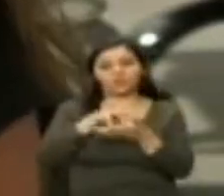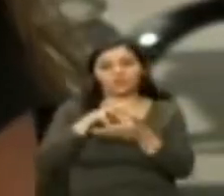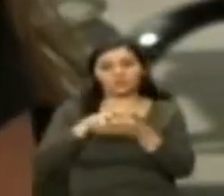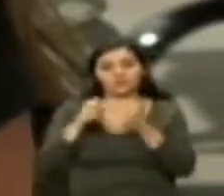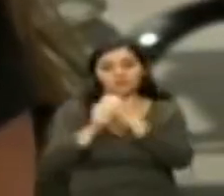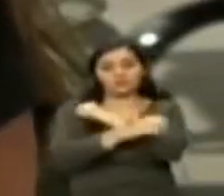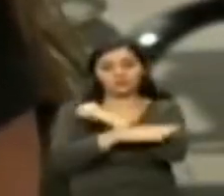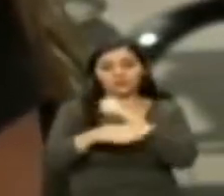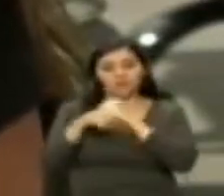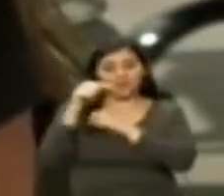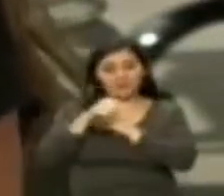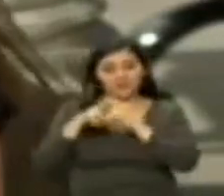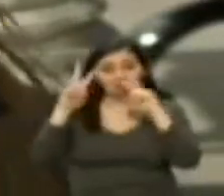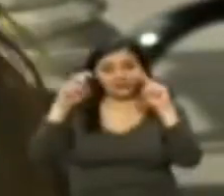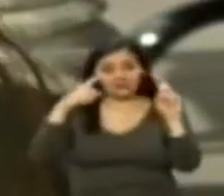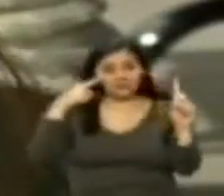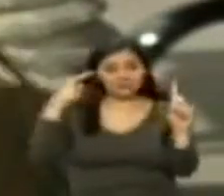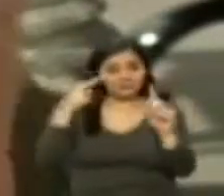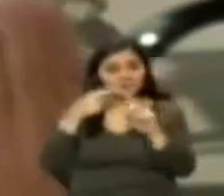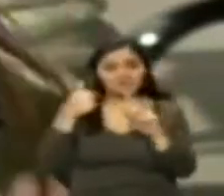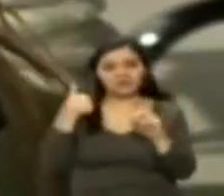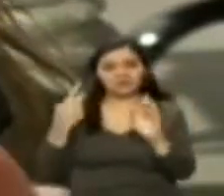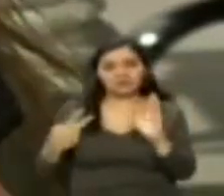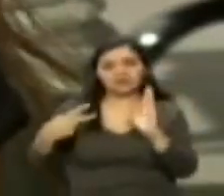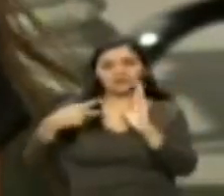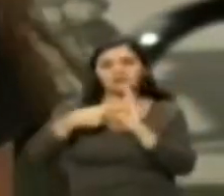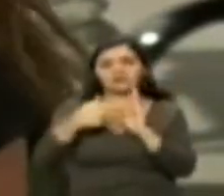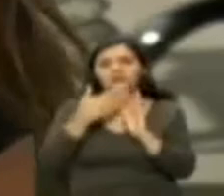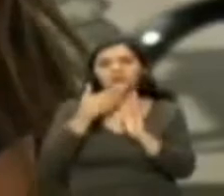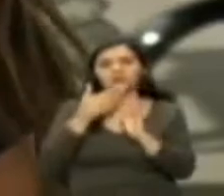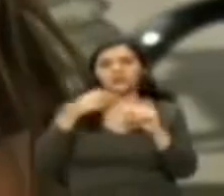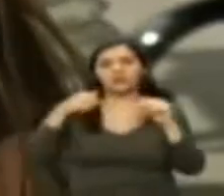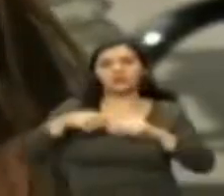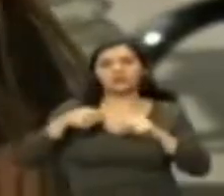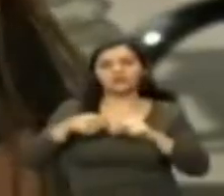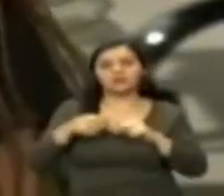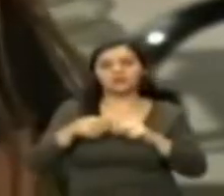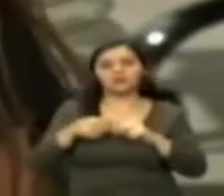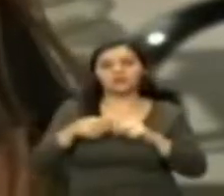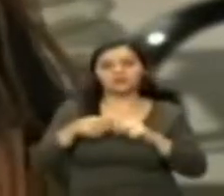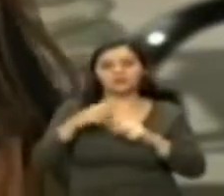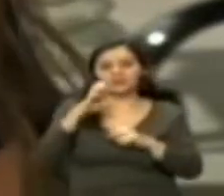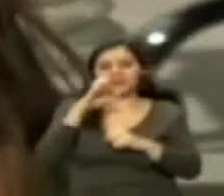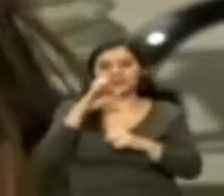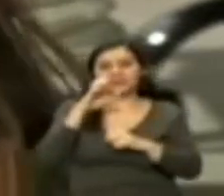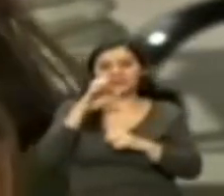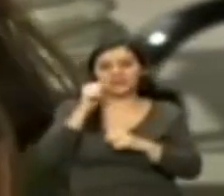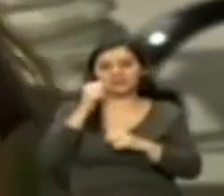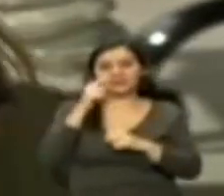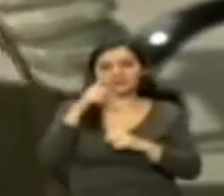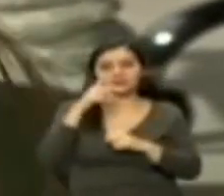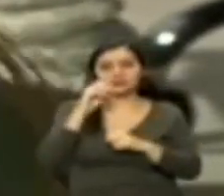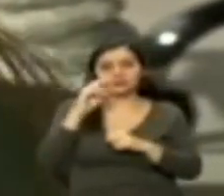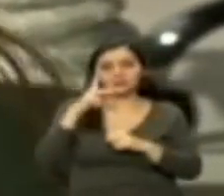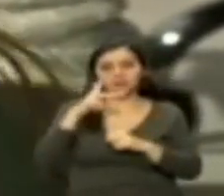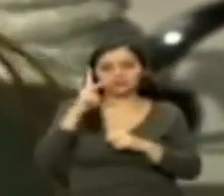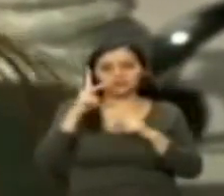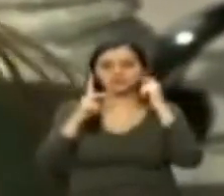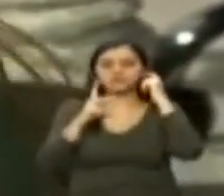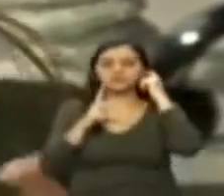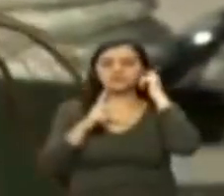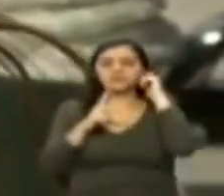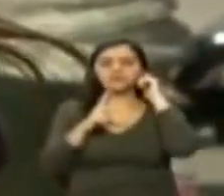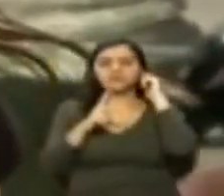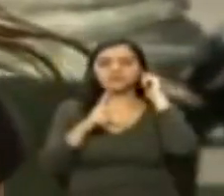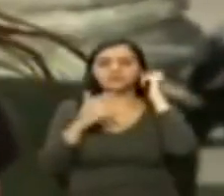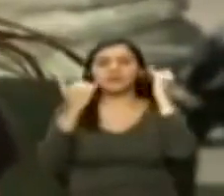Morona-Santiago, particularmente, teníamos que activar la extensión del Spoch. ¿Qué se ha hecho al respecto? En este momento están